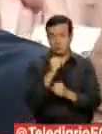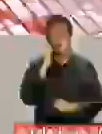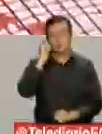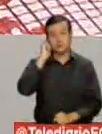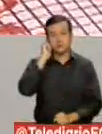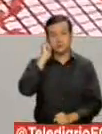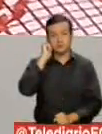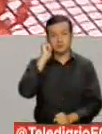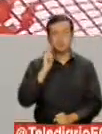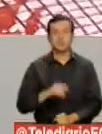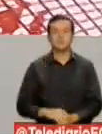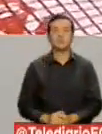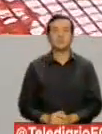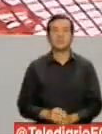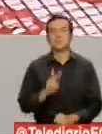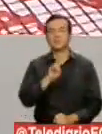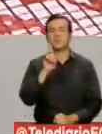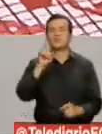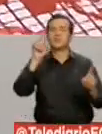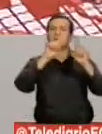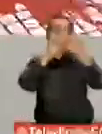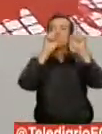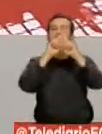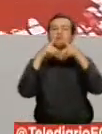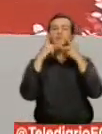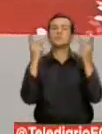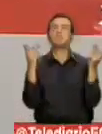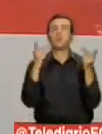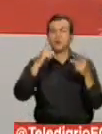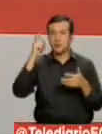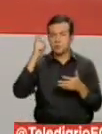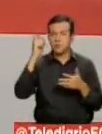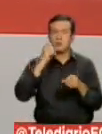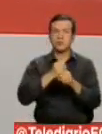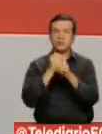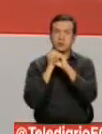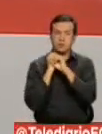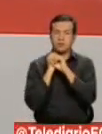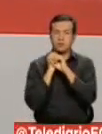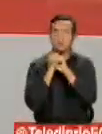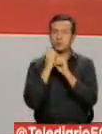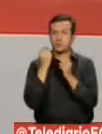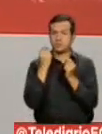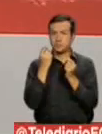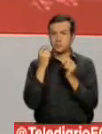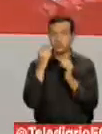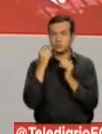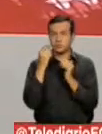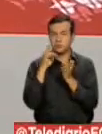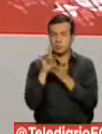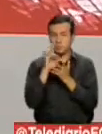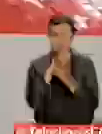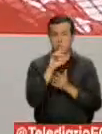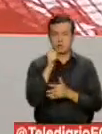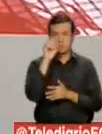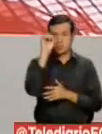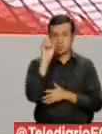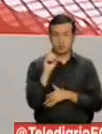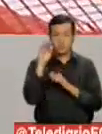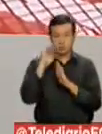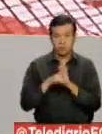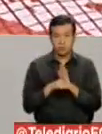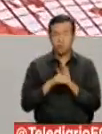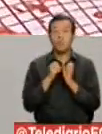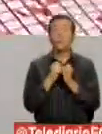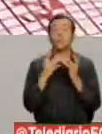Telediario. ¿Y cuáles son las 21 empresas públicas que deberán cumplir de forma obligatoria con la reducción de al menos el 10% de sus